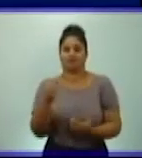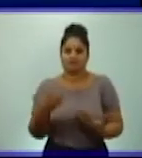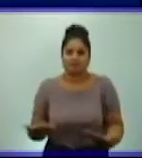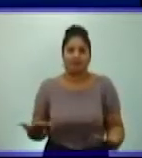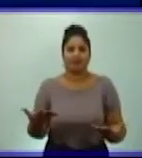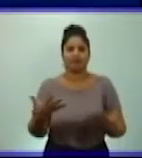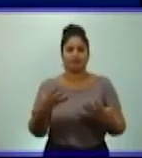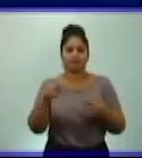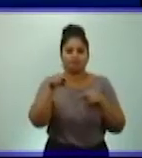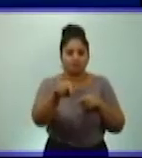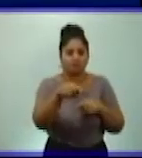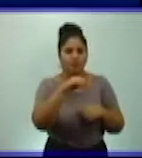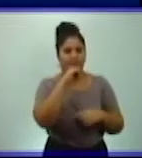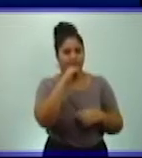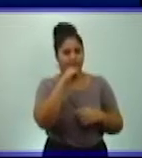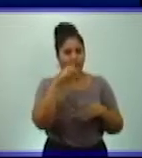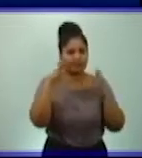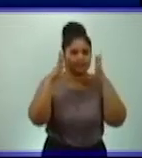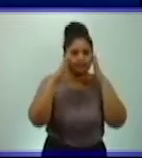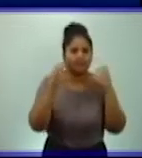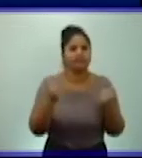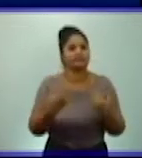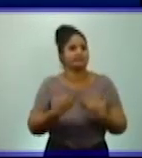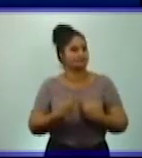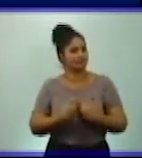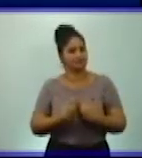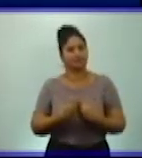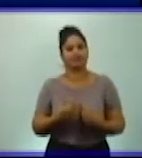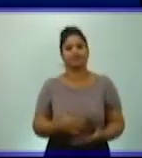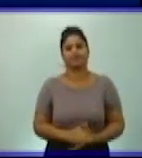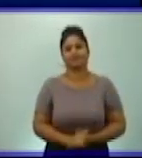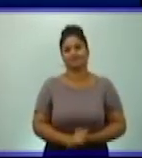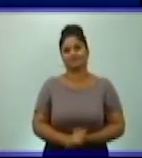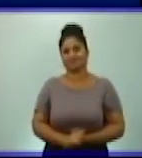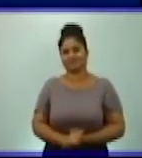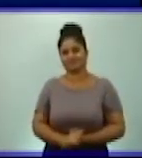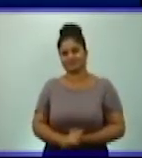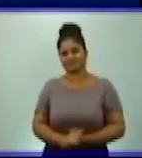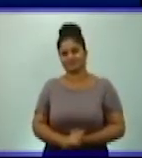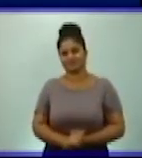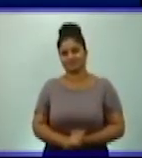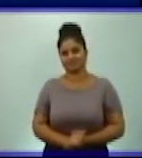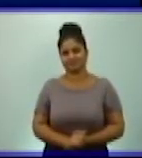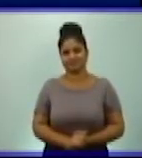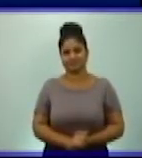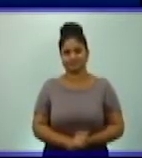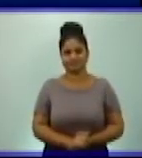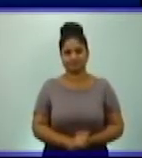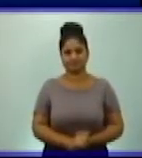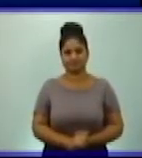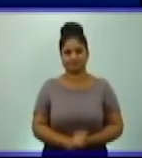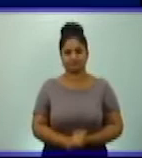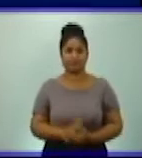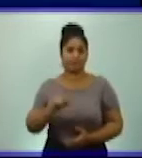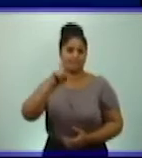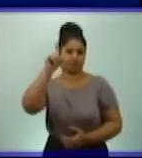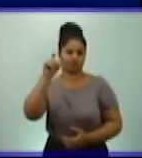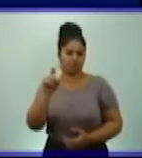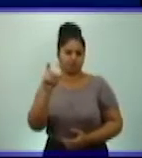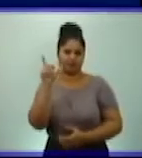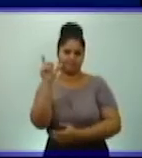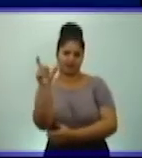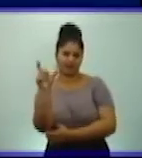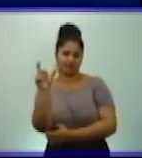amor que ella le profesa, vencer ya, por supuesto, tratar de convencer al amante de sus